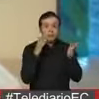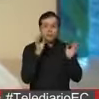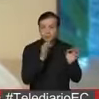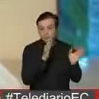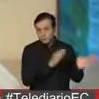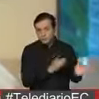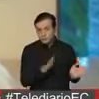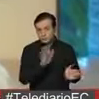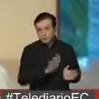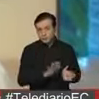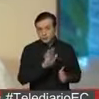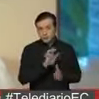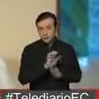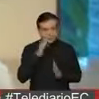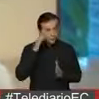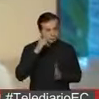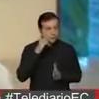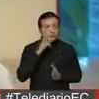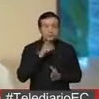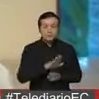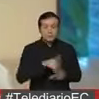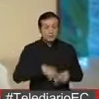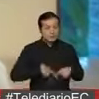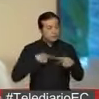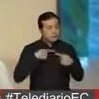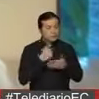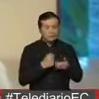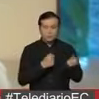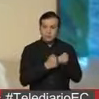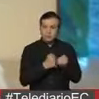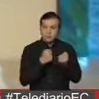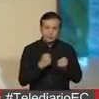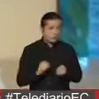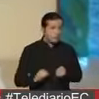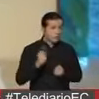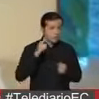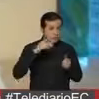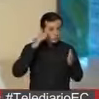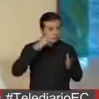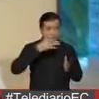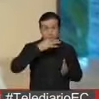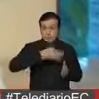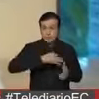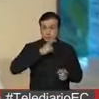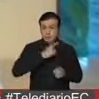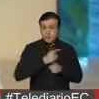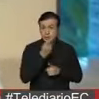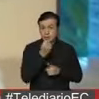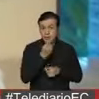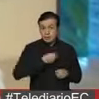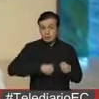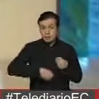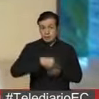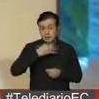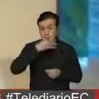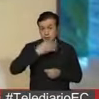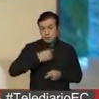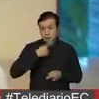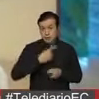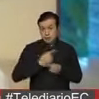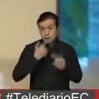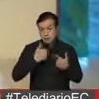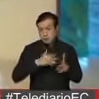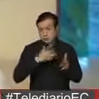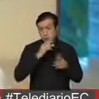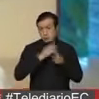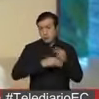realmente le importa al ciudadano, lo que le va a cambiar la vida al ciudadano. Y la única manera de hacerlo cuando los recursos son escasos, que es la realidad en cualquier lugar del